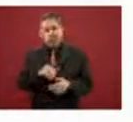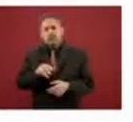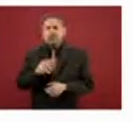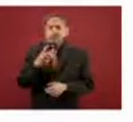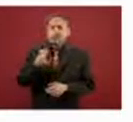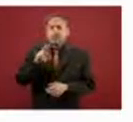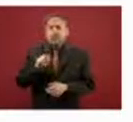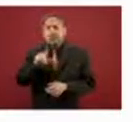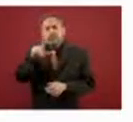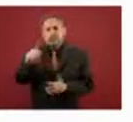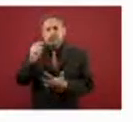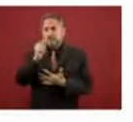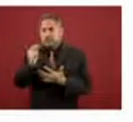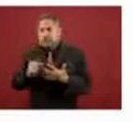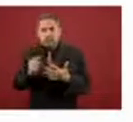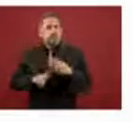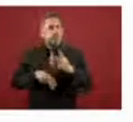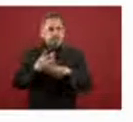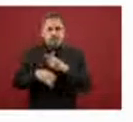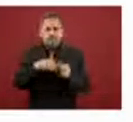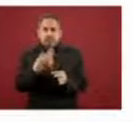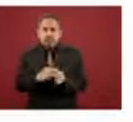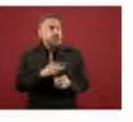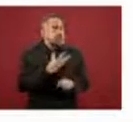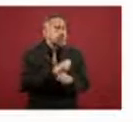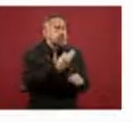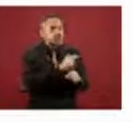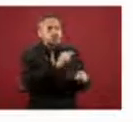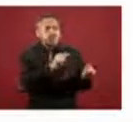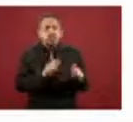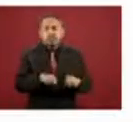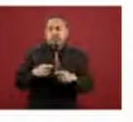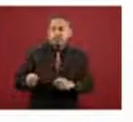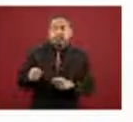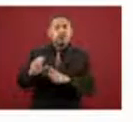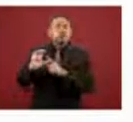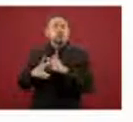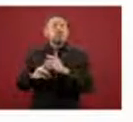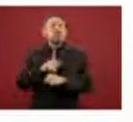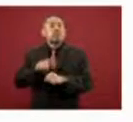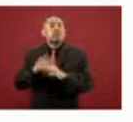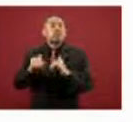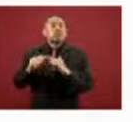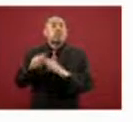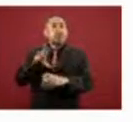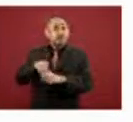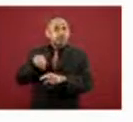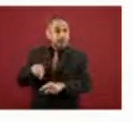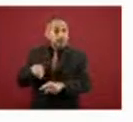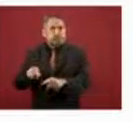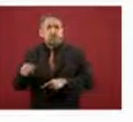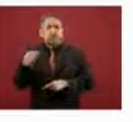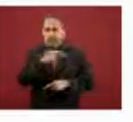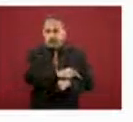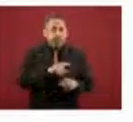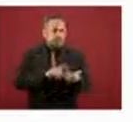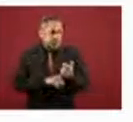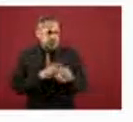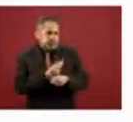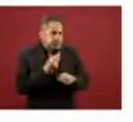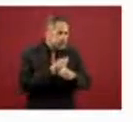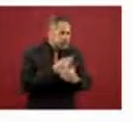18.387 acciones que se van a concluir a través de la Comisión Nacional de Vivienda. Anteriormente, en la parte del componente